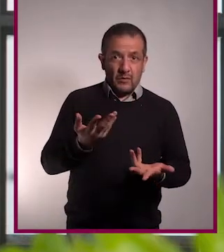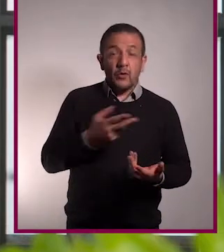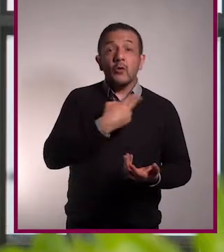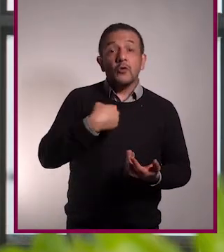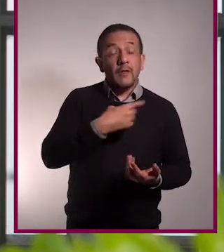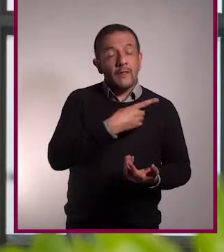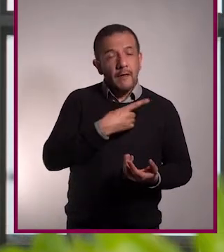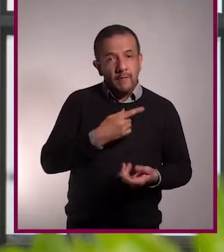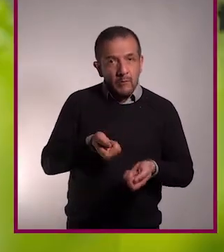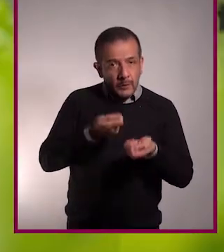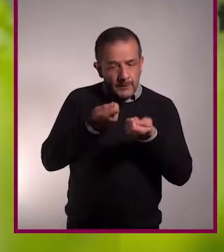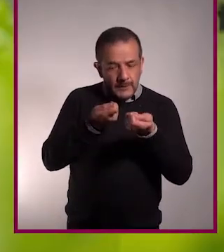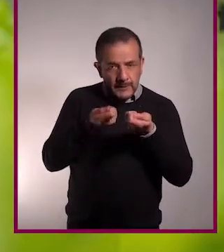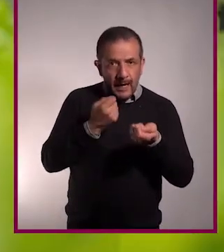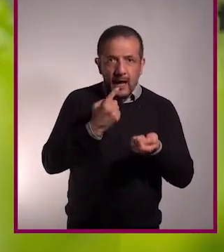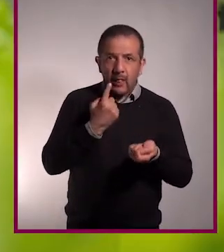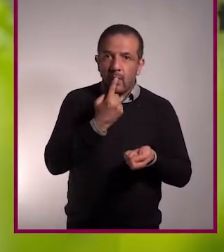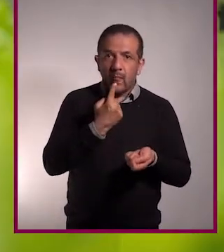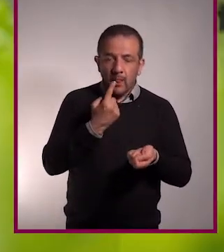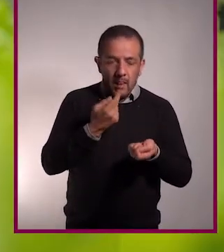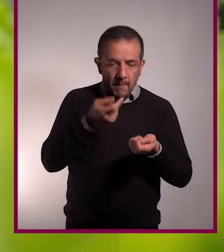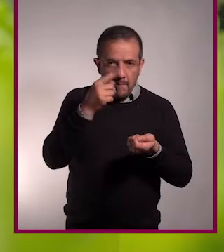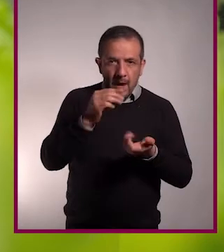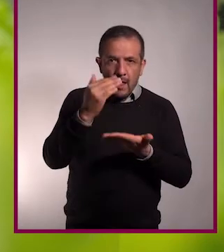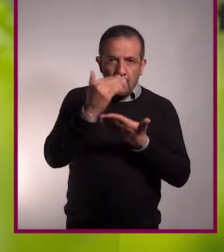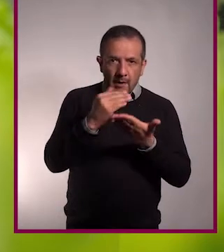comida, pues levantamos el sabor. Para solucionar esta